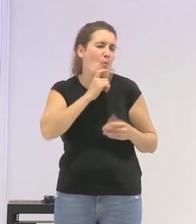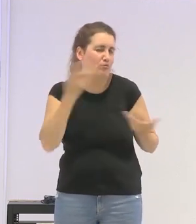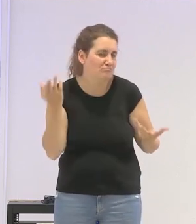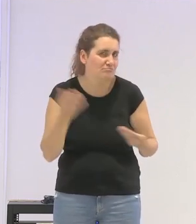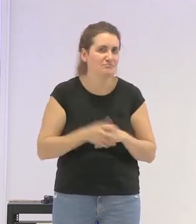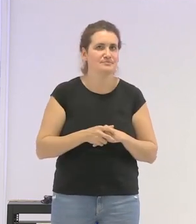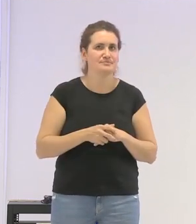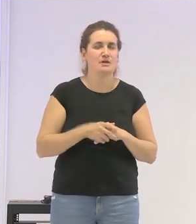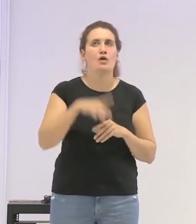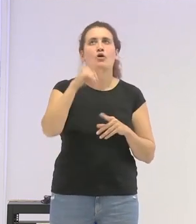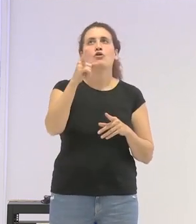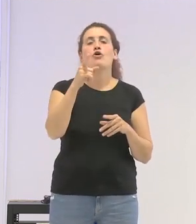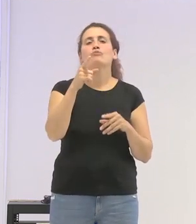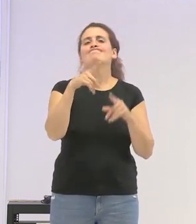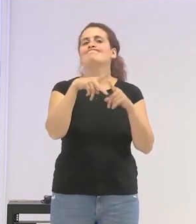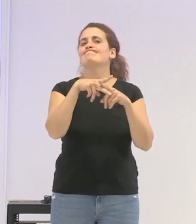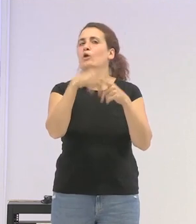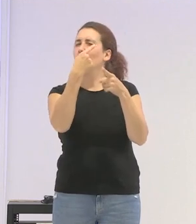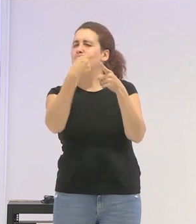Voy a dar unos elementos,